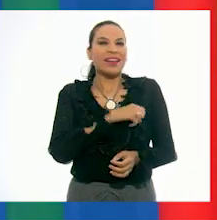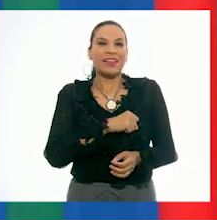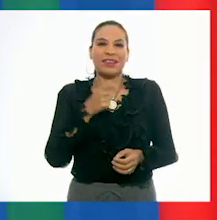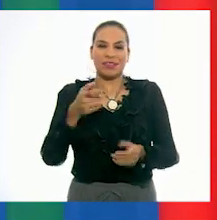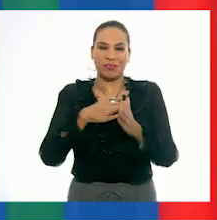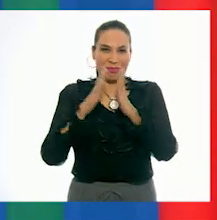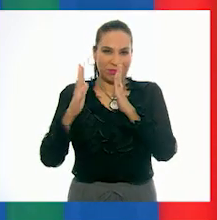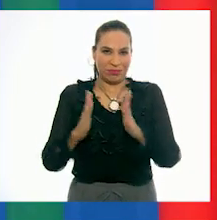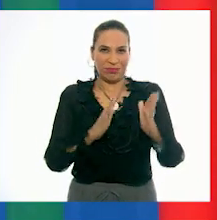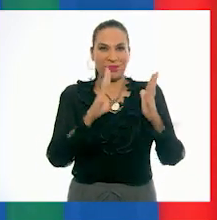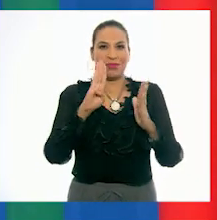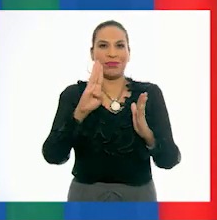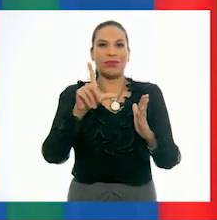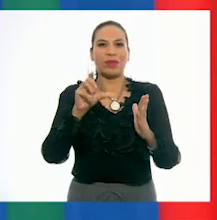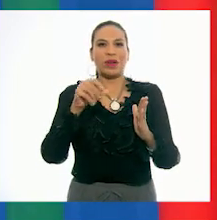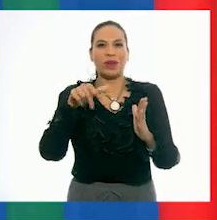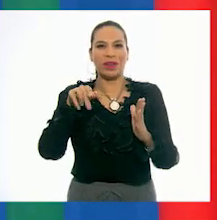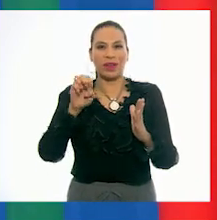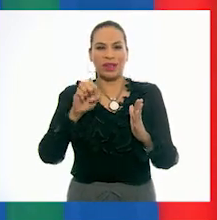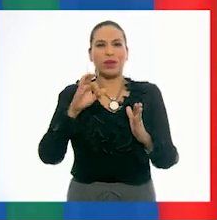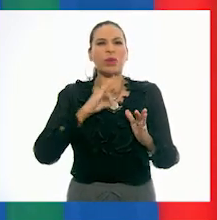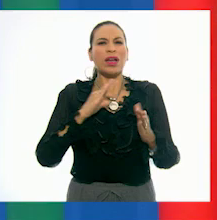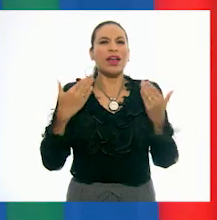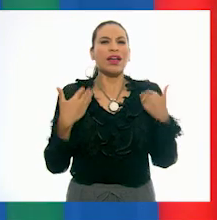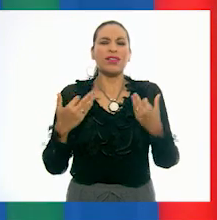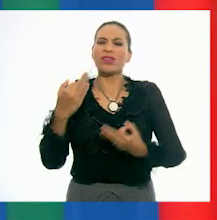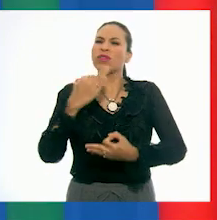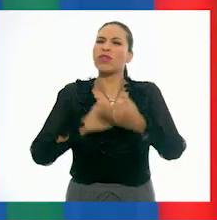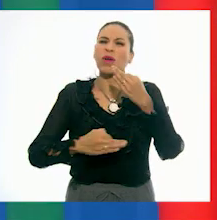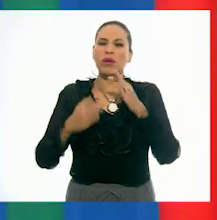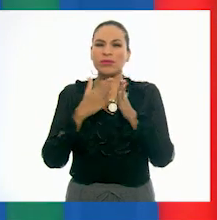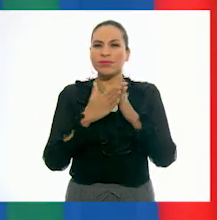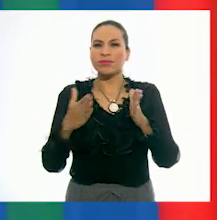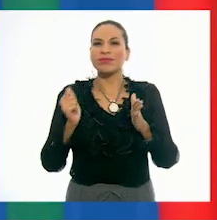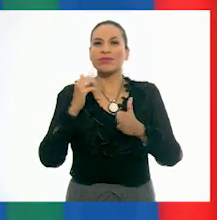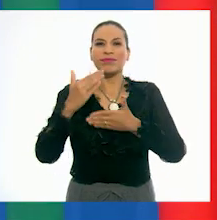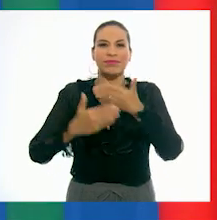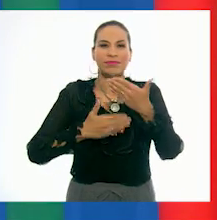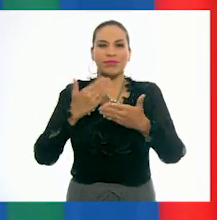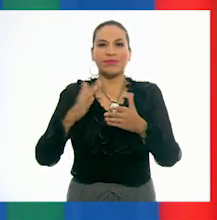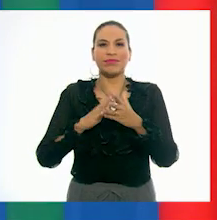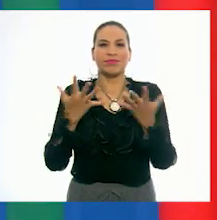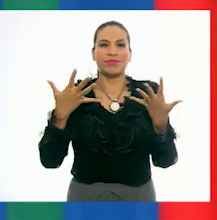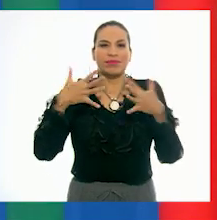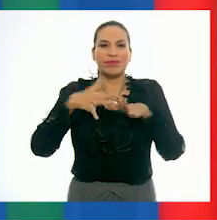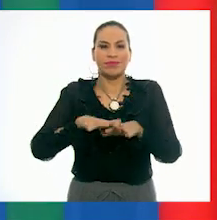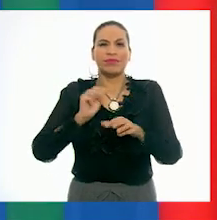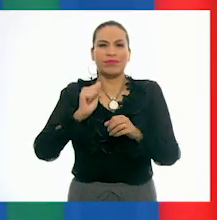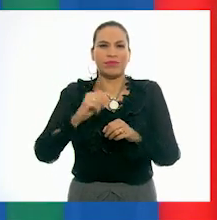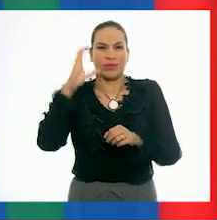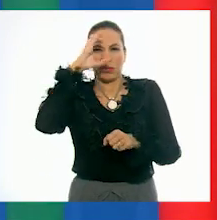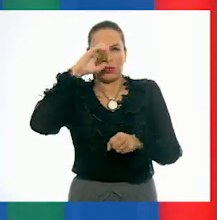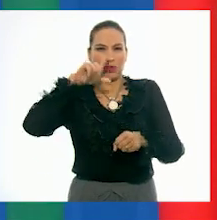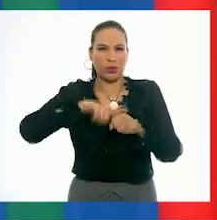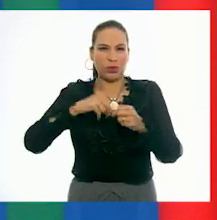este bloque porque pudimos comprender todo lo que implicó el proceso de mestizaje y vaya que